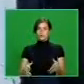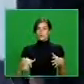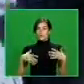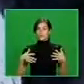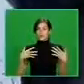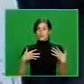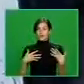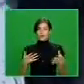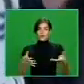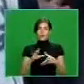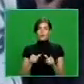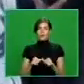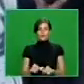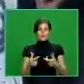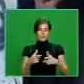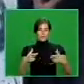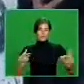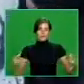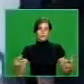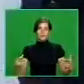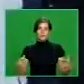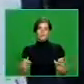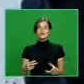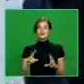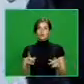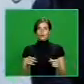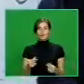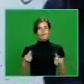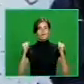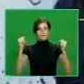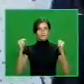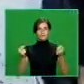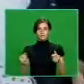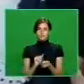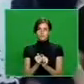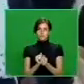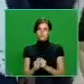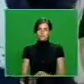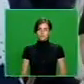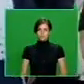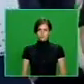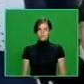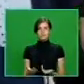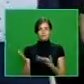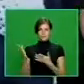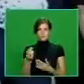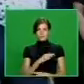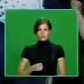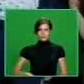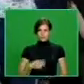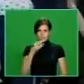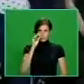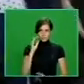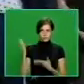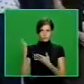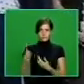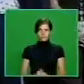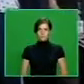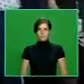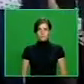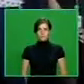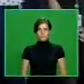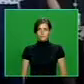de que el movimiento sigue creciendo Y que bueno que vi el deporte presidente adelante Usted camarada presidente Nicolás Maduro